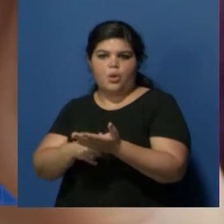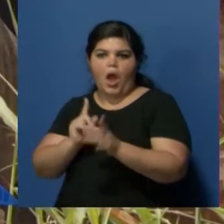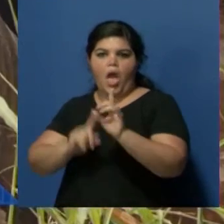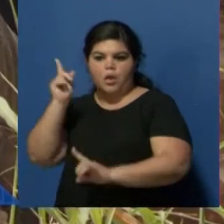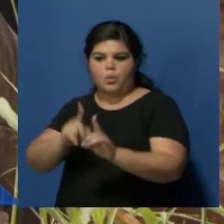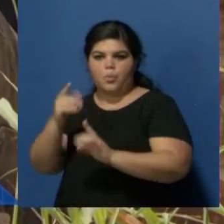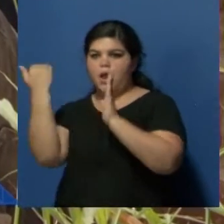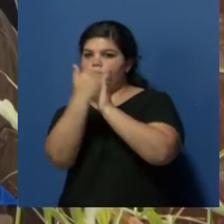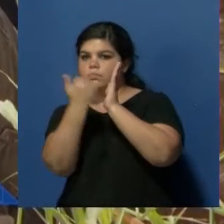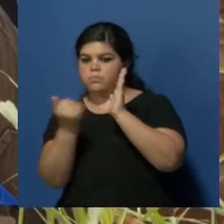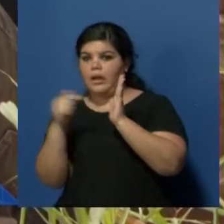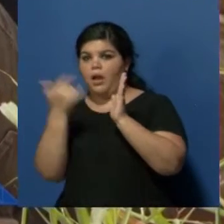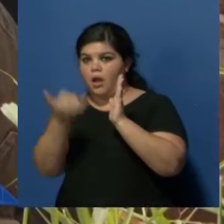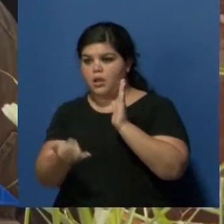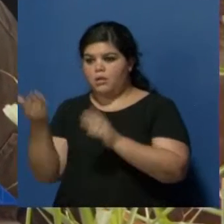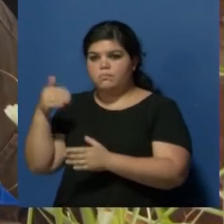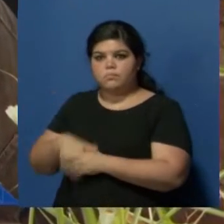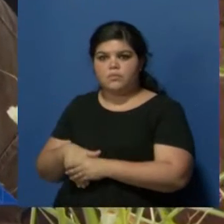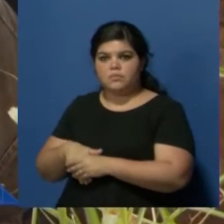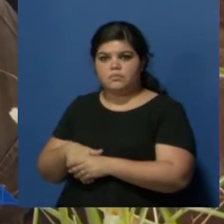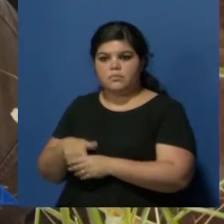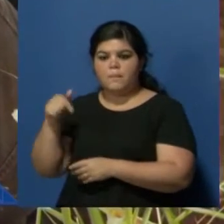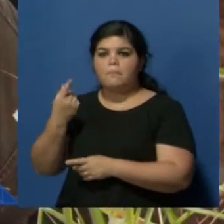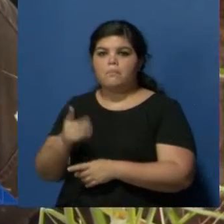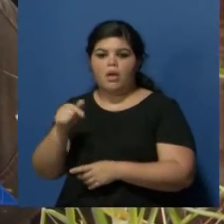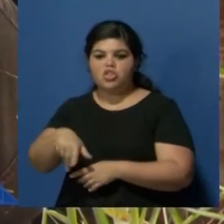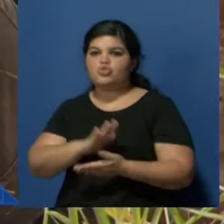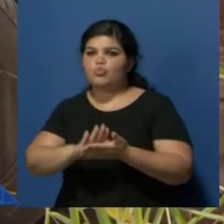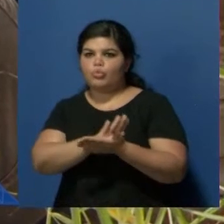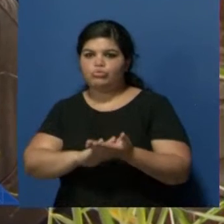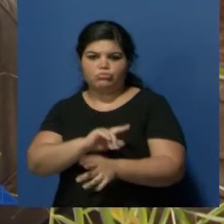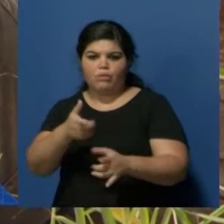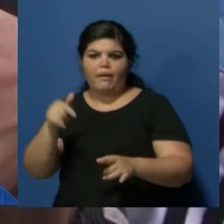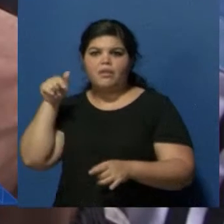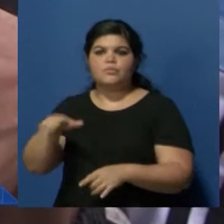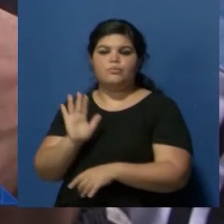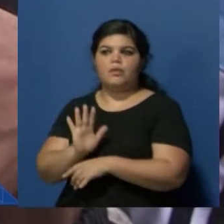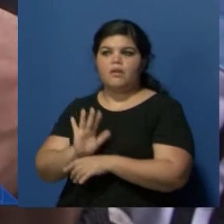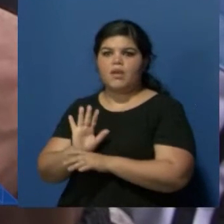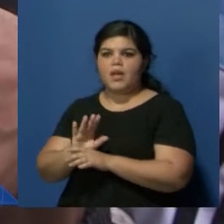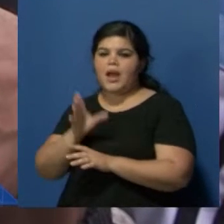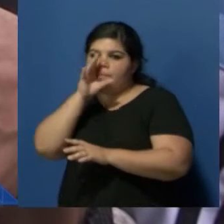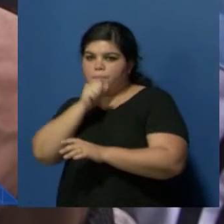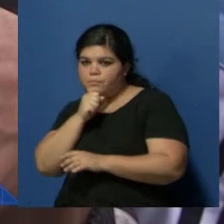figuran en un listado. Bueno, ¿y eso soluciona el problema? No. No, lo que hace es invisibilizar buena parte del problema. Claro.